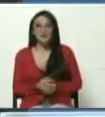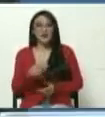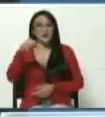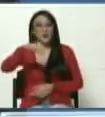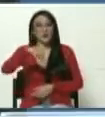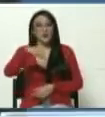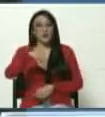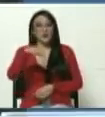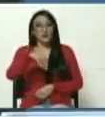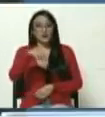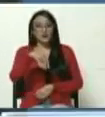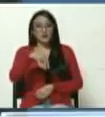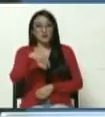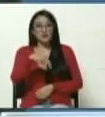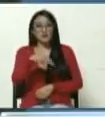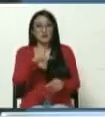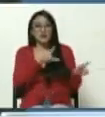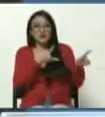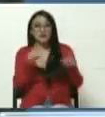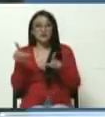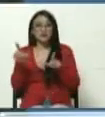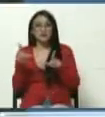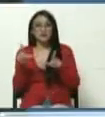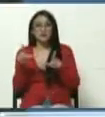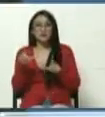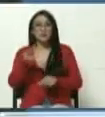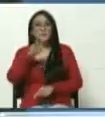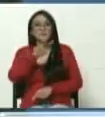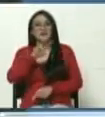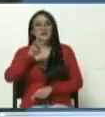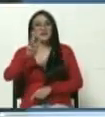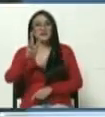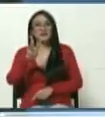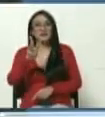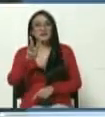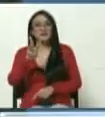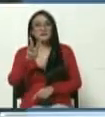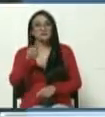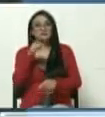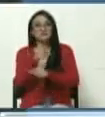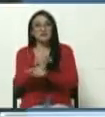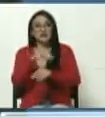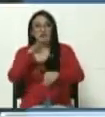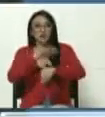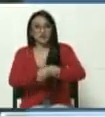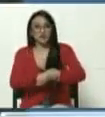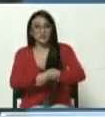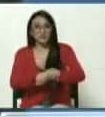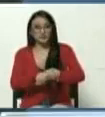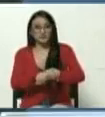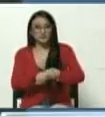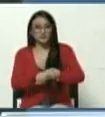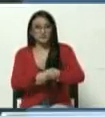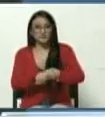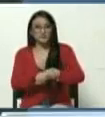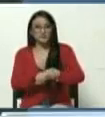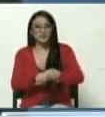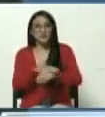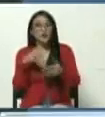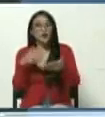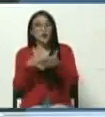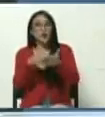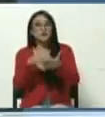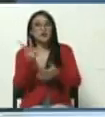hoy tenemos ya 23 órdenes de captura y aprehensión